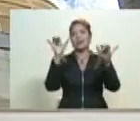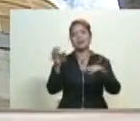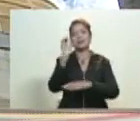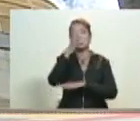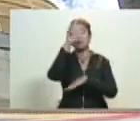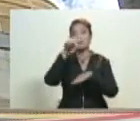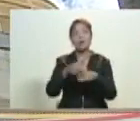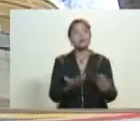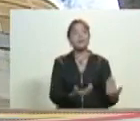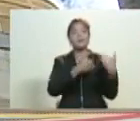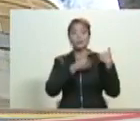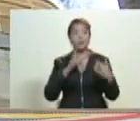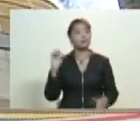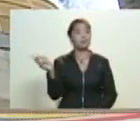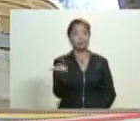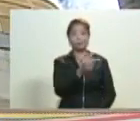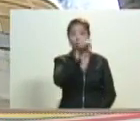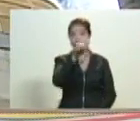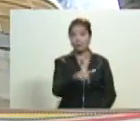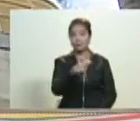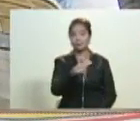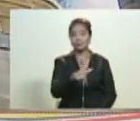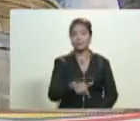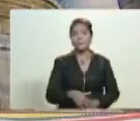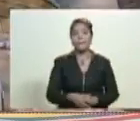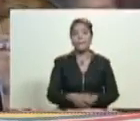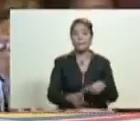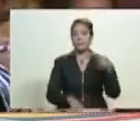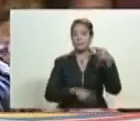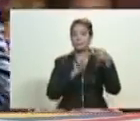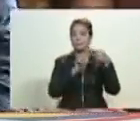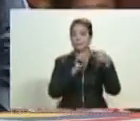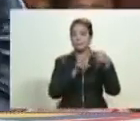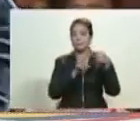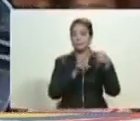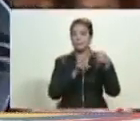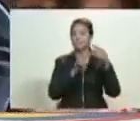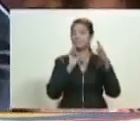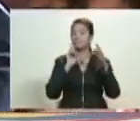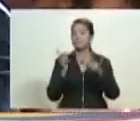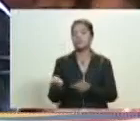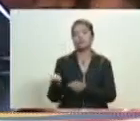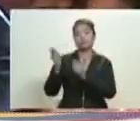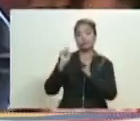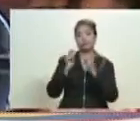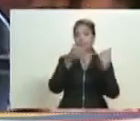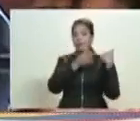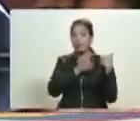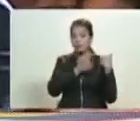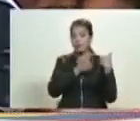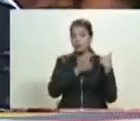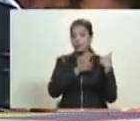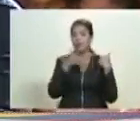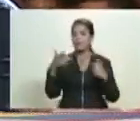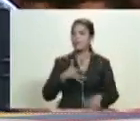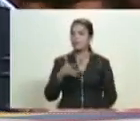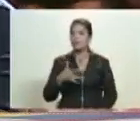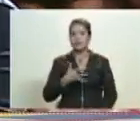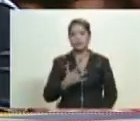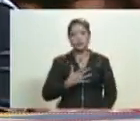Somos responsables nosotros, uno, de cumplir la tarea encomendada, de